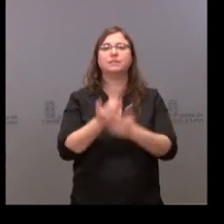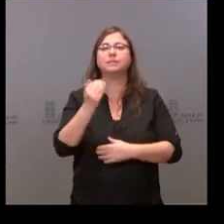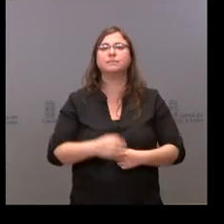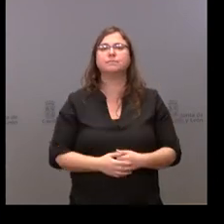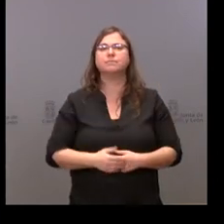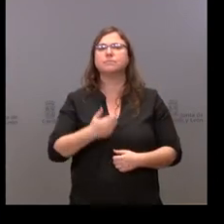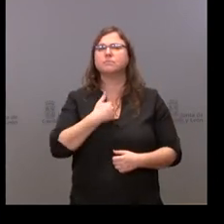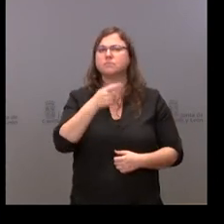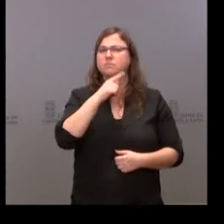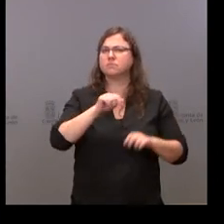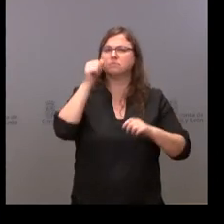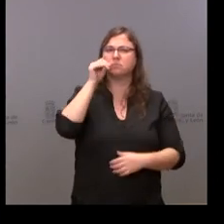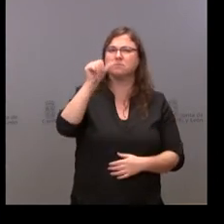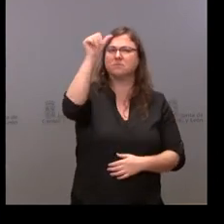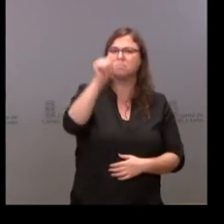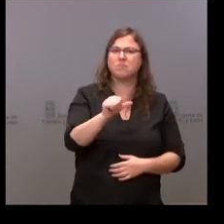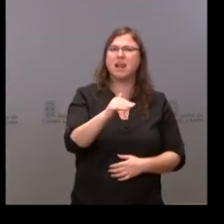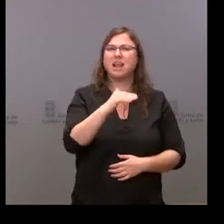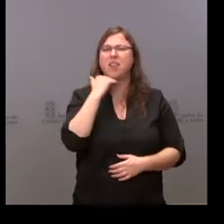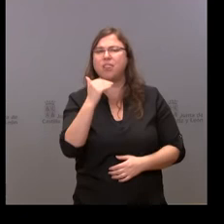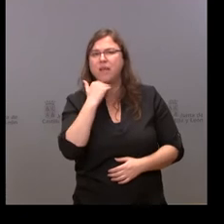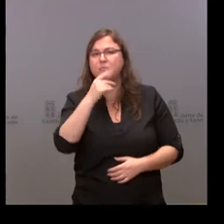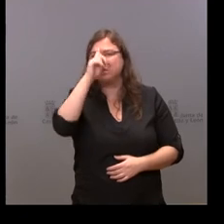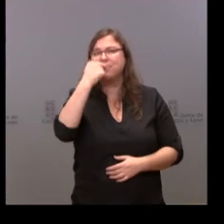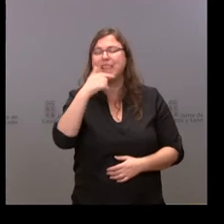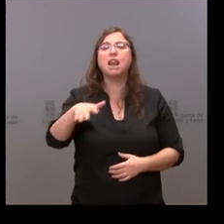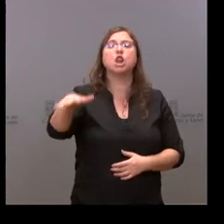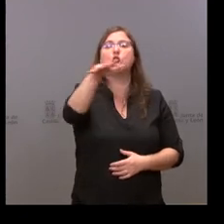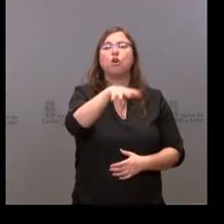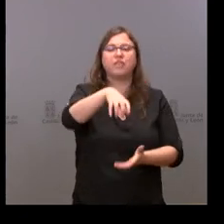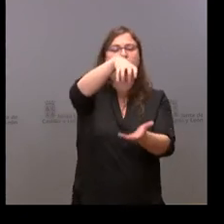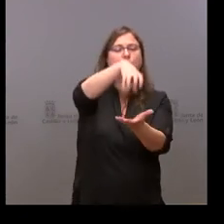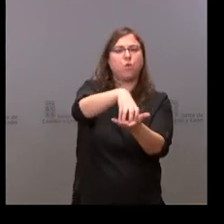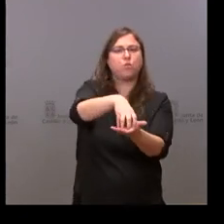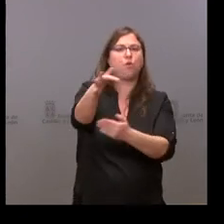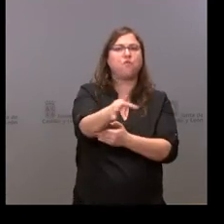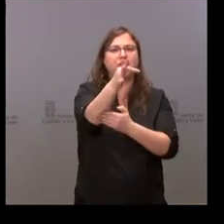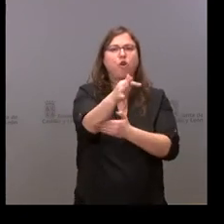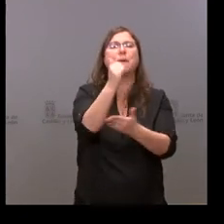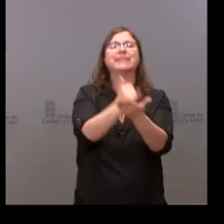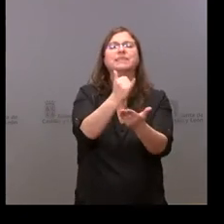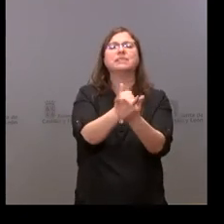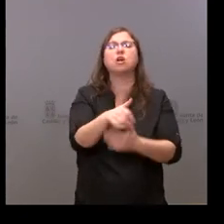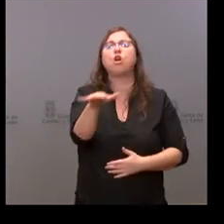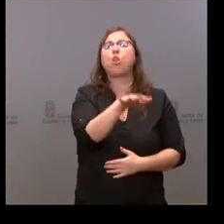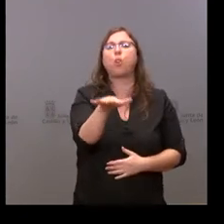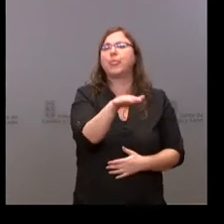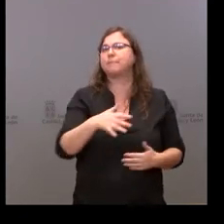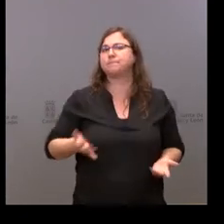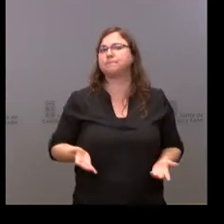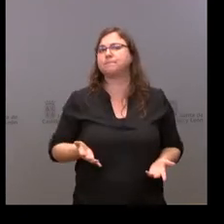alejandro usted conoce zamoranos y sea para decirme dónde va a estar el punto fijo este de los test o dónde barajan